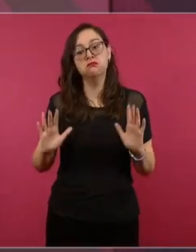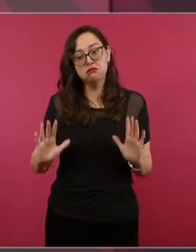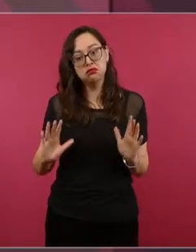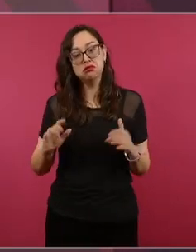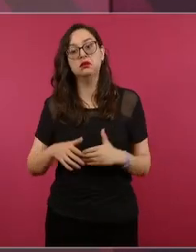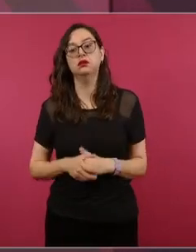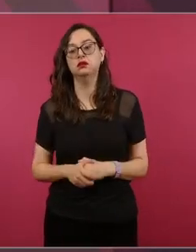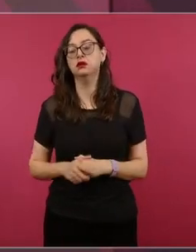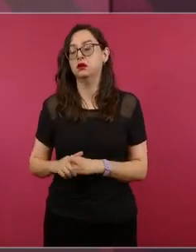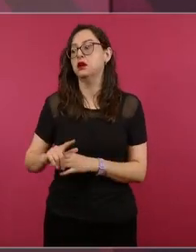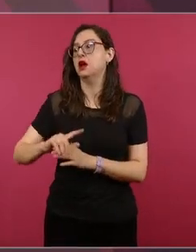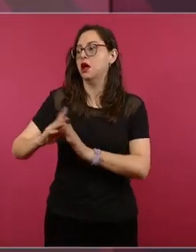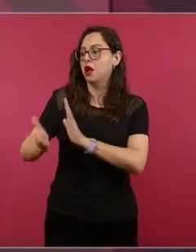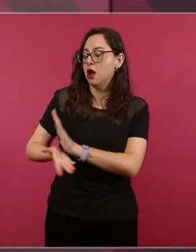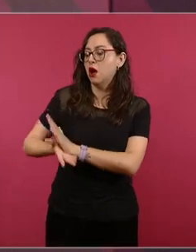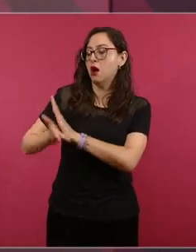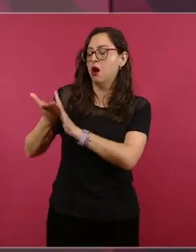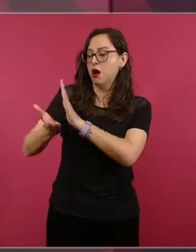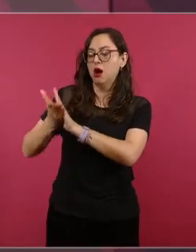pues fue